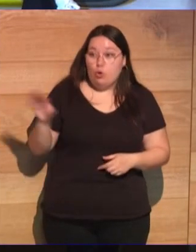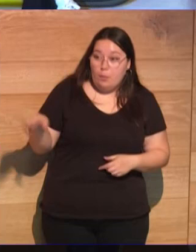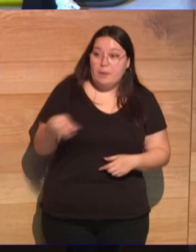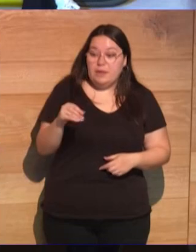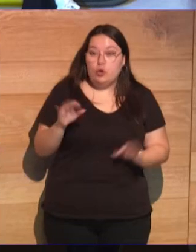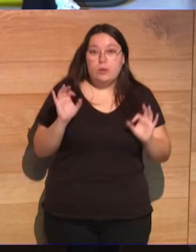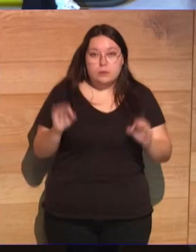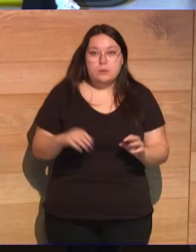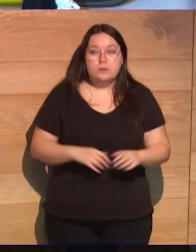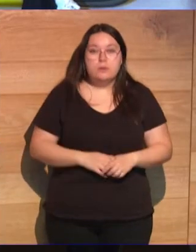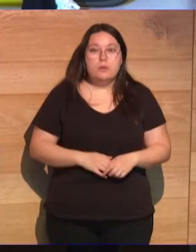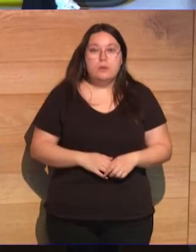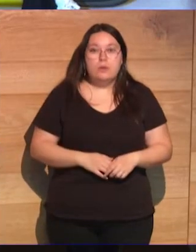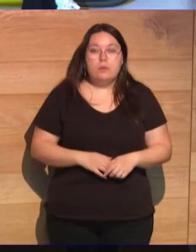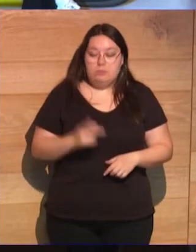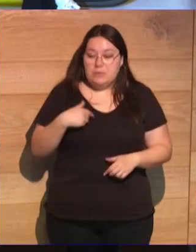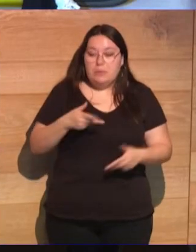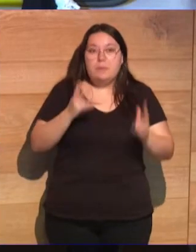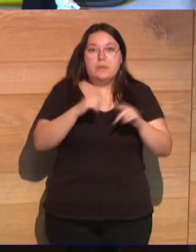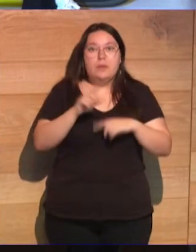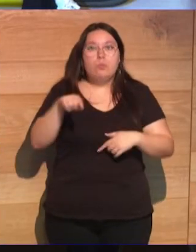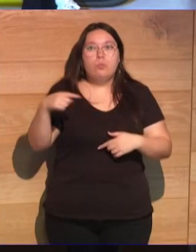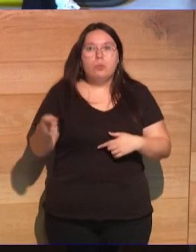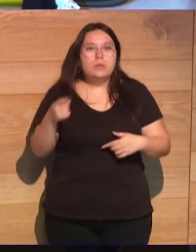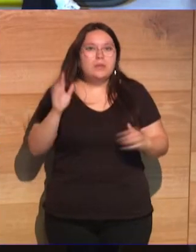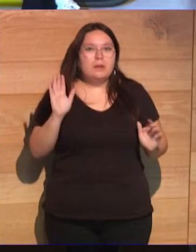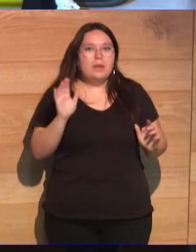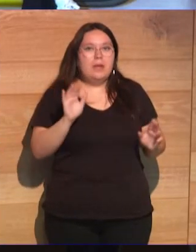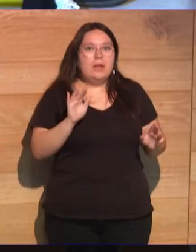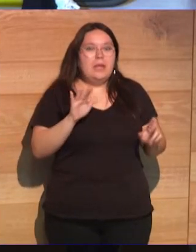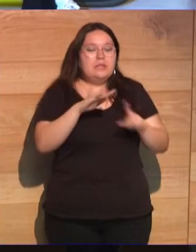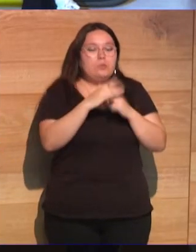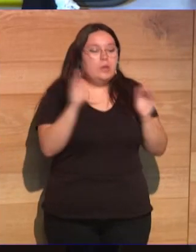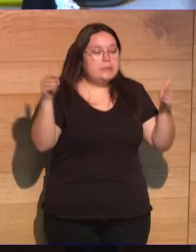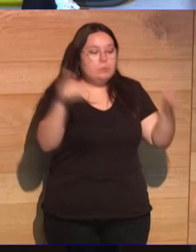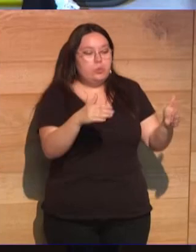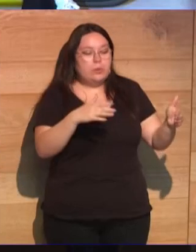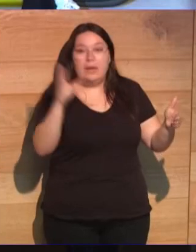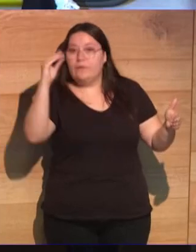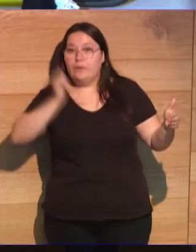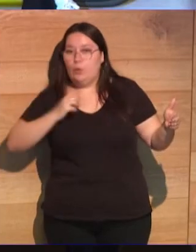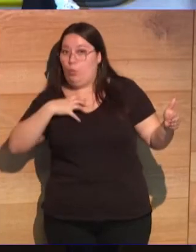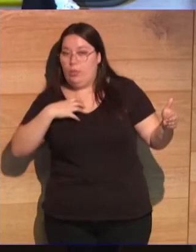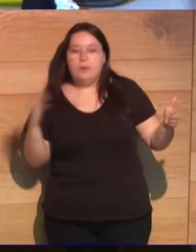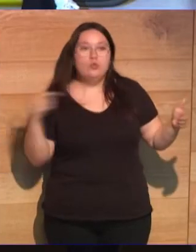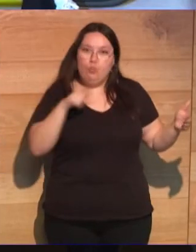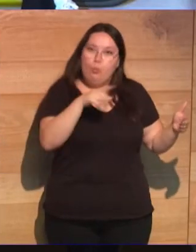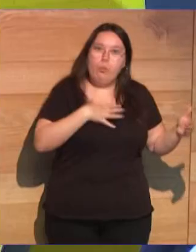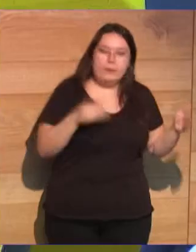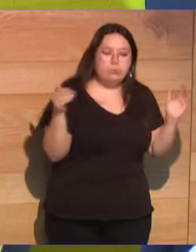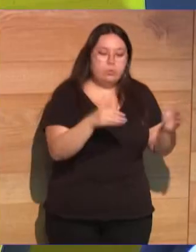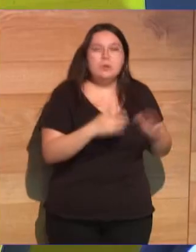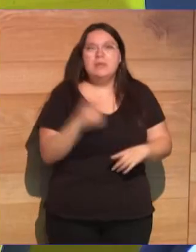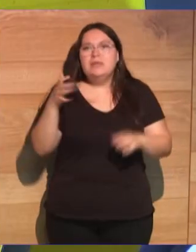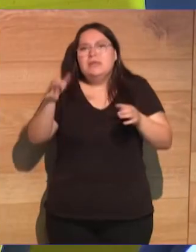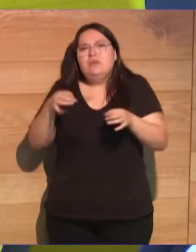complementaria, te permite luego centrarte en otras esferas que la inteligencia artificial no va a poder hacer. Yo creo que siempre trae